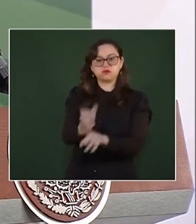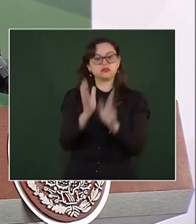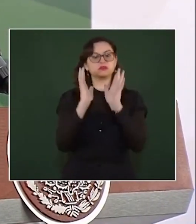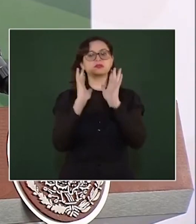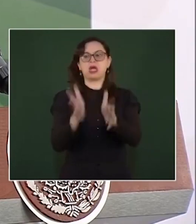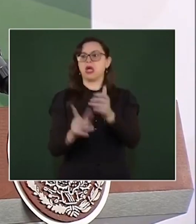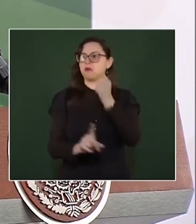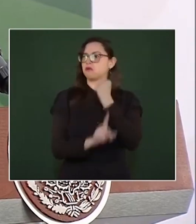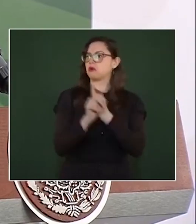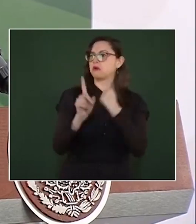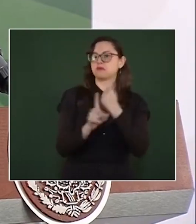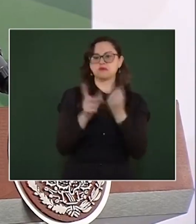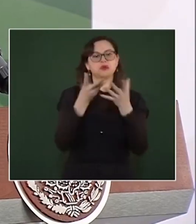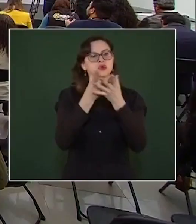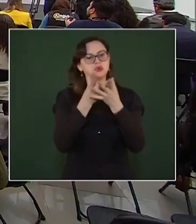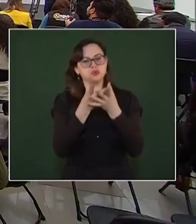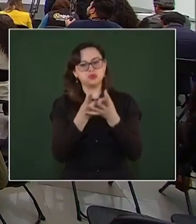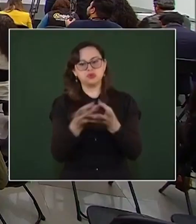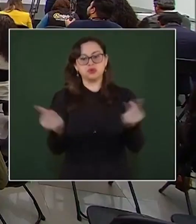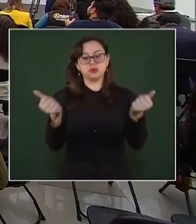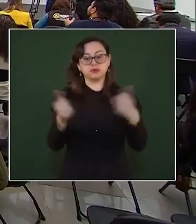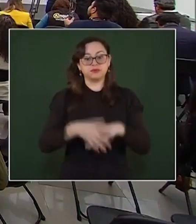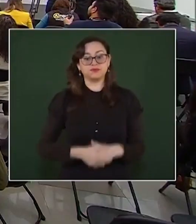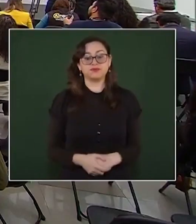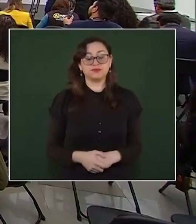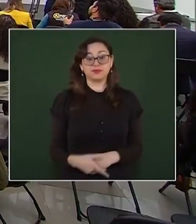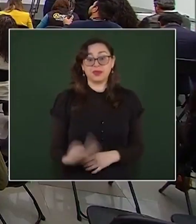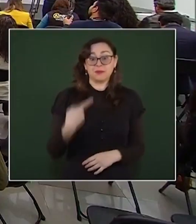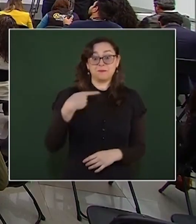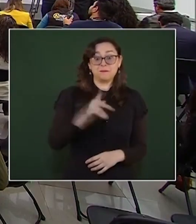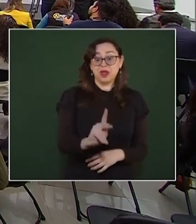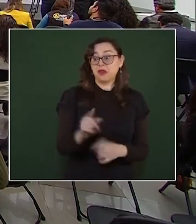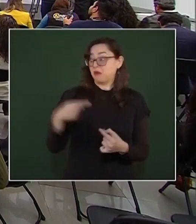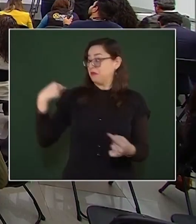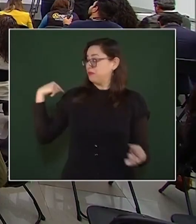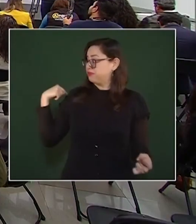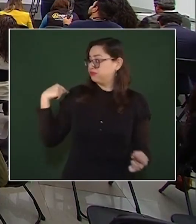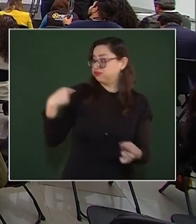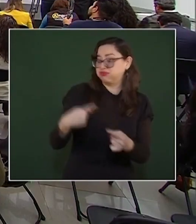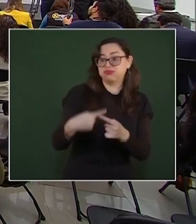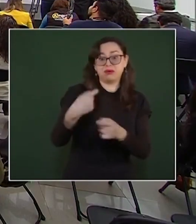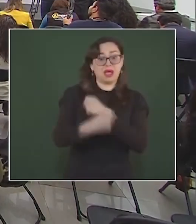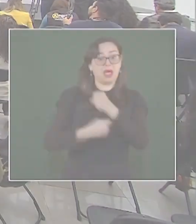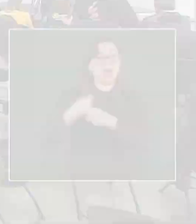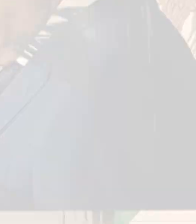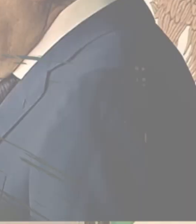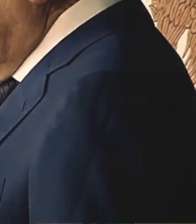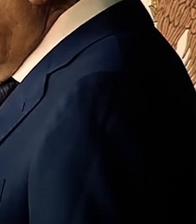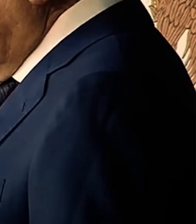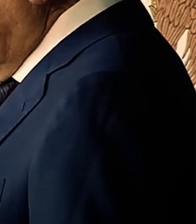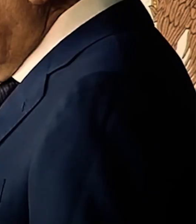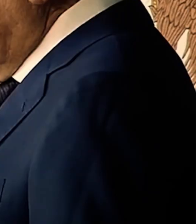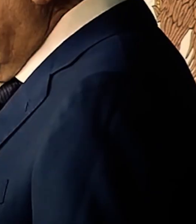Y eso está demostrado que no funciona.